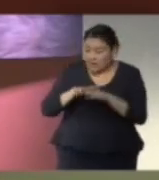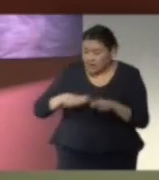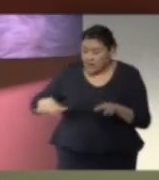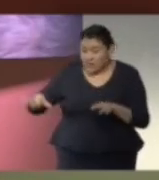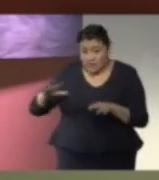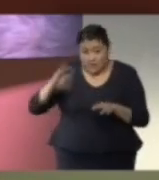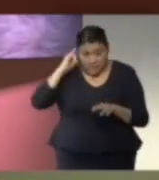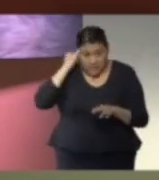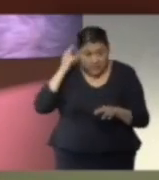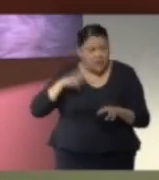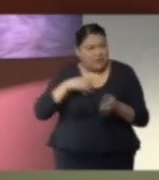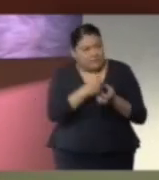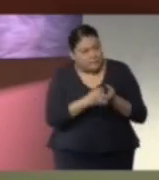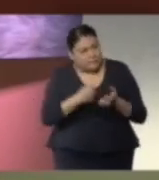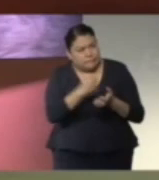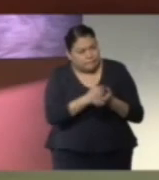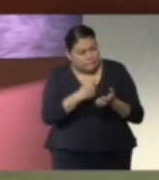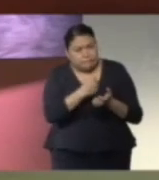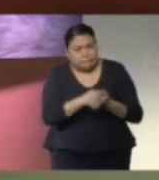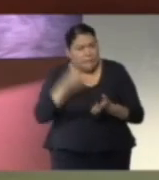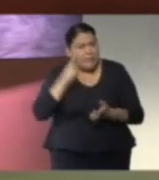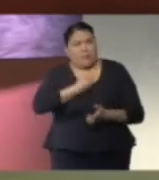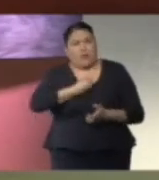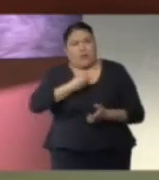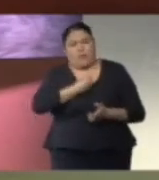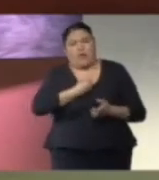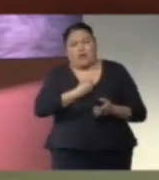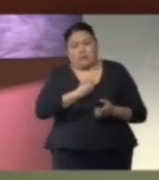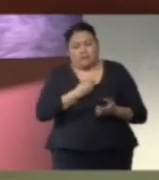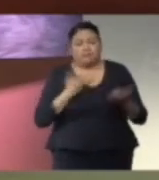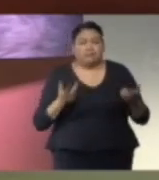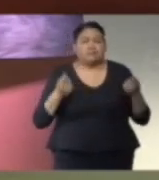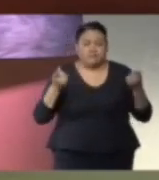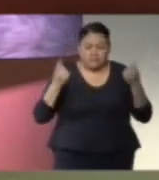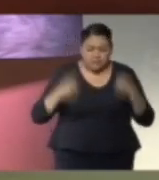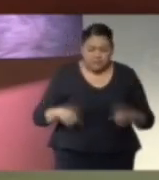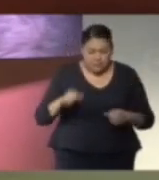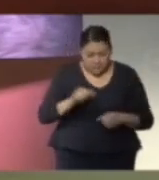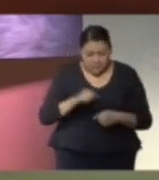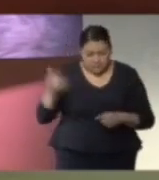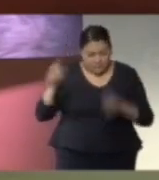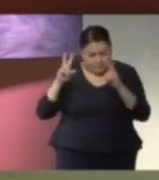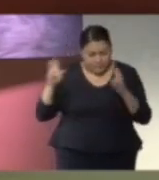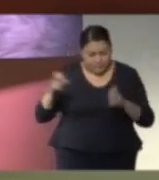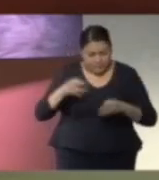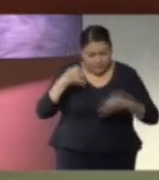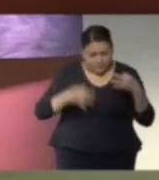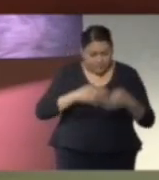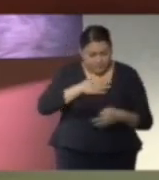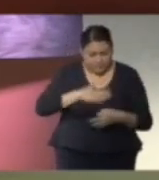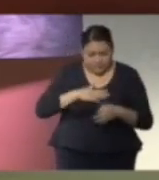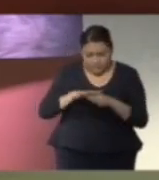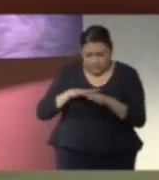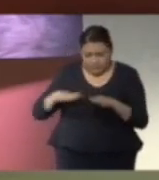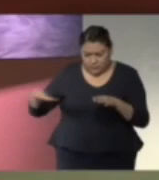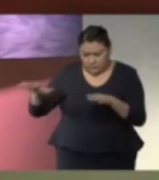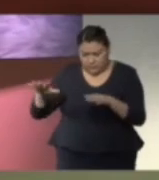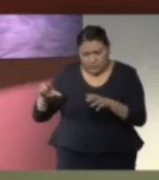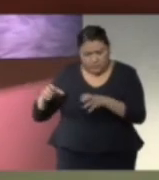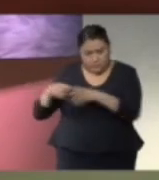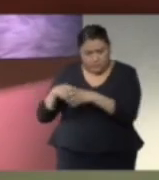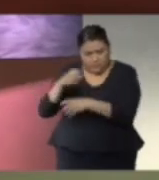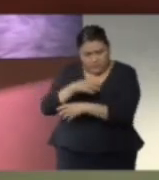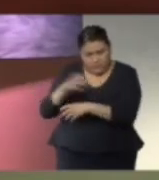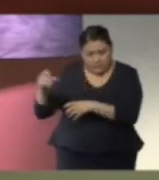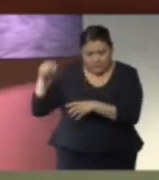están dando. Yo creo que bueno, el tema de la justicia comunitaria también es como todo un